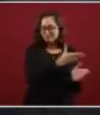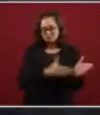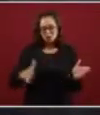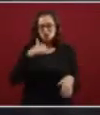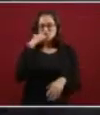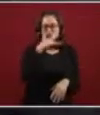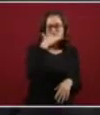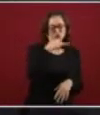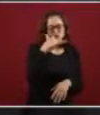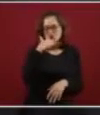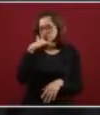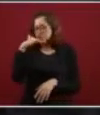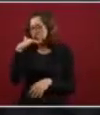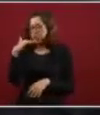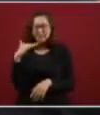con el saqueo